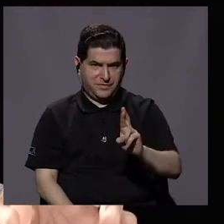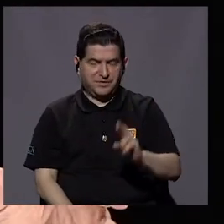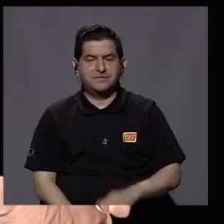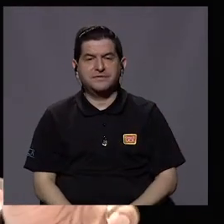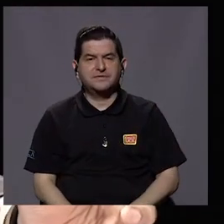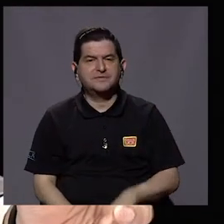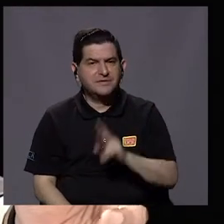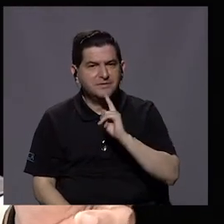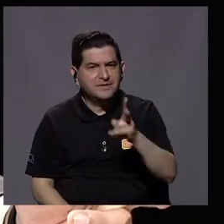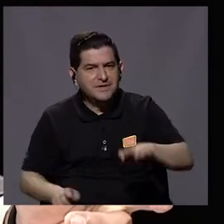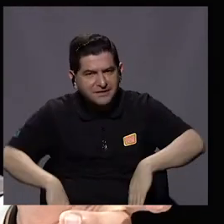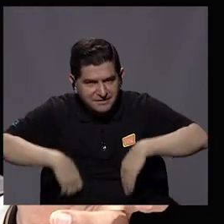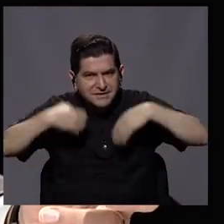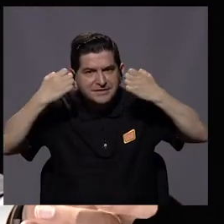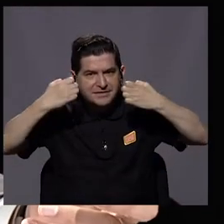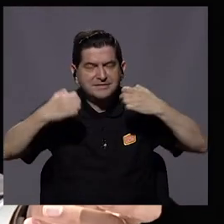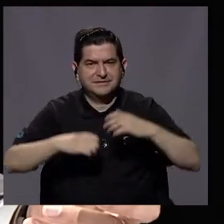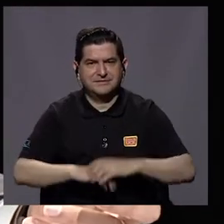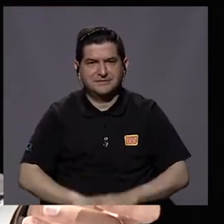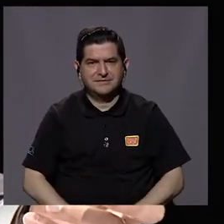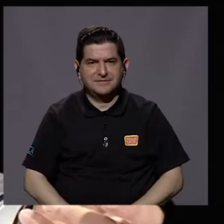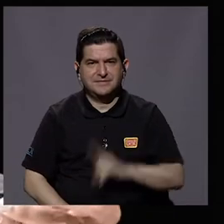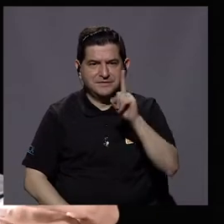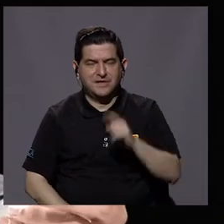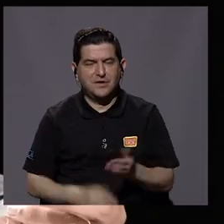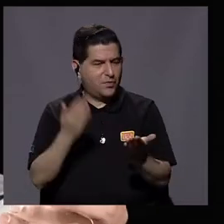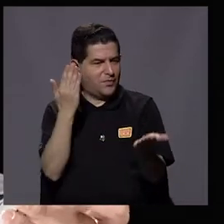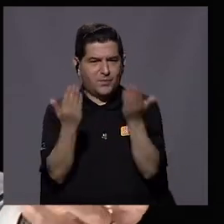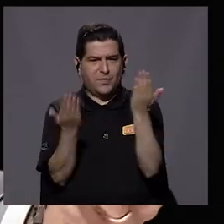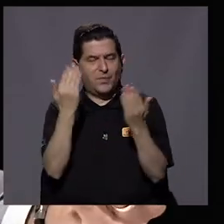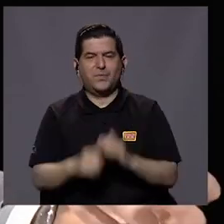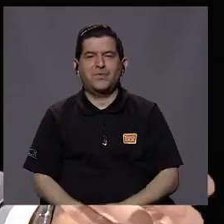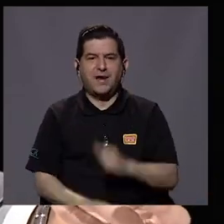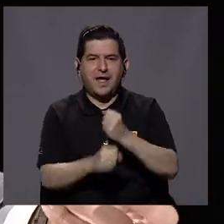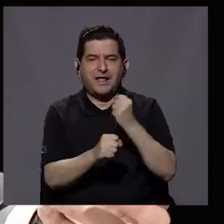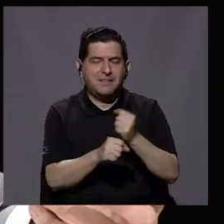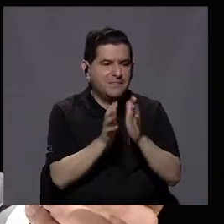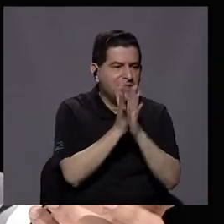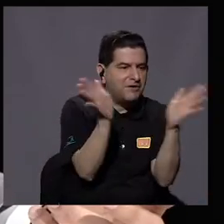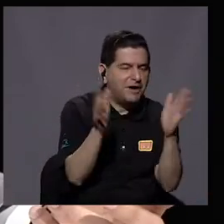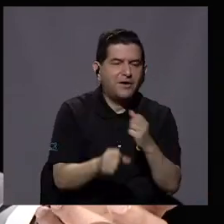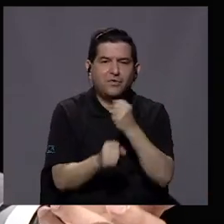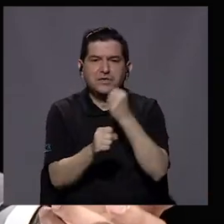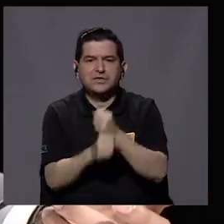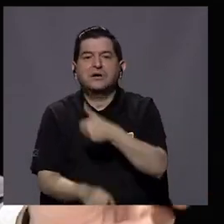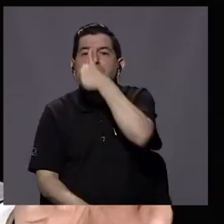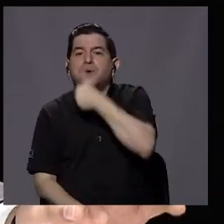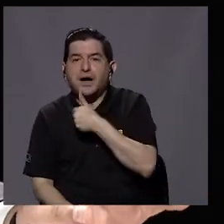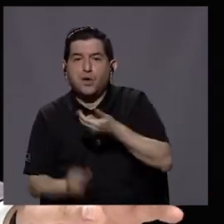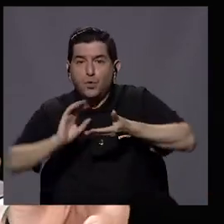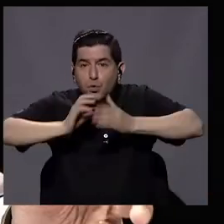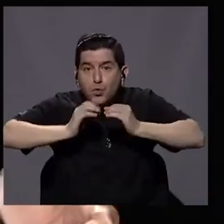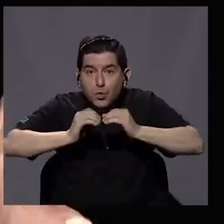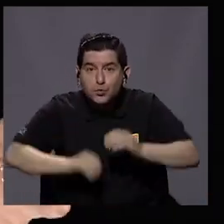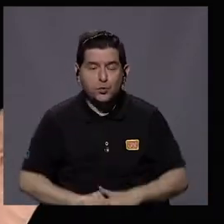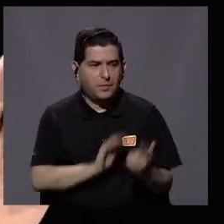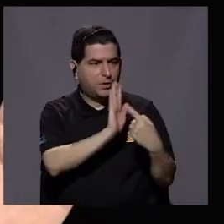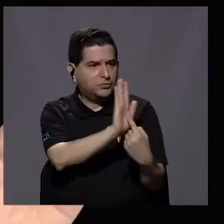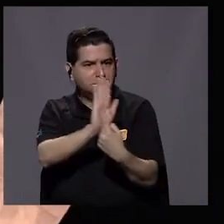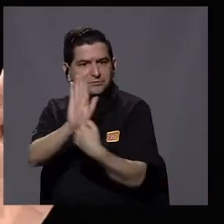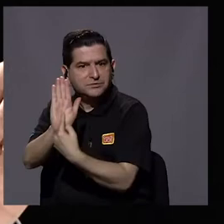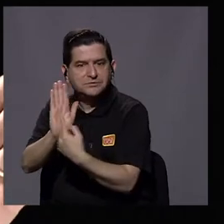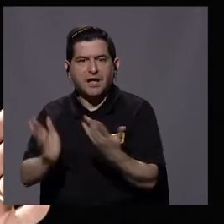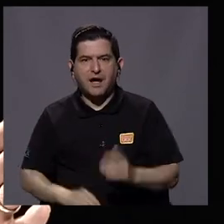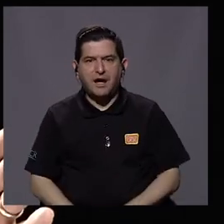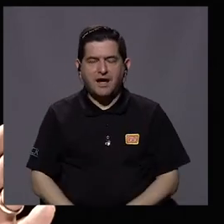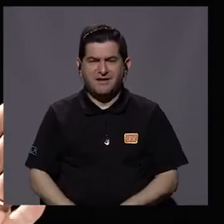es cierto, Ronald, es que existe un contraste entre el empleo público y el empleo privado. Y los números arrojaban